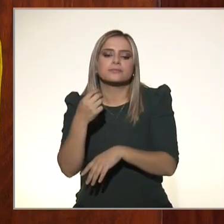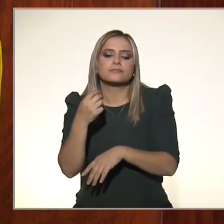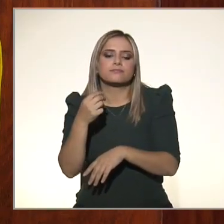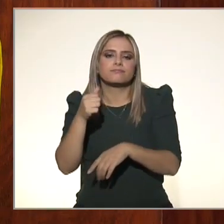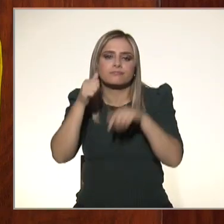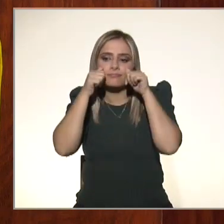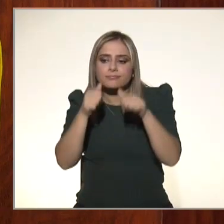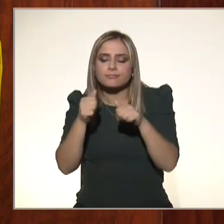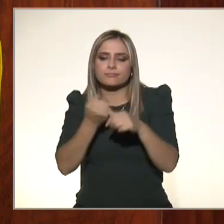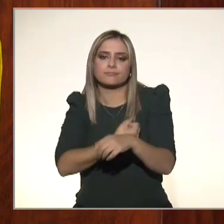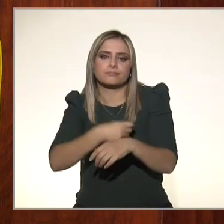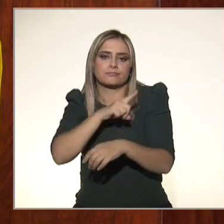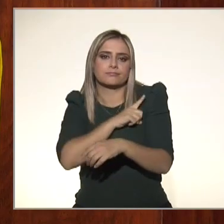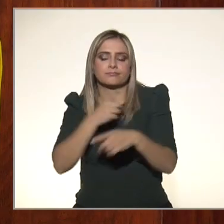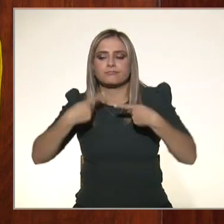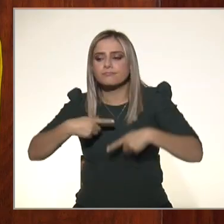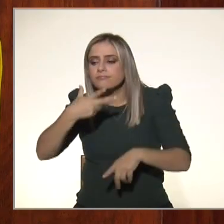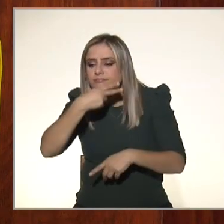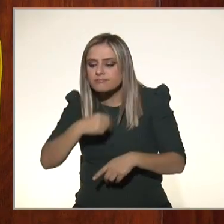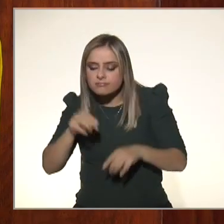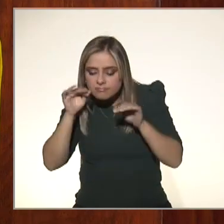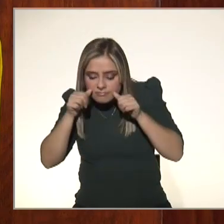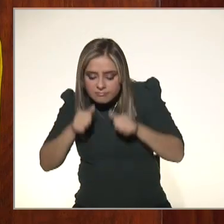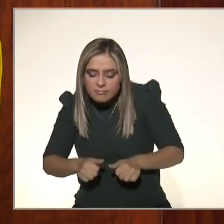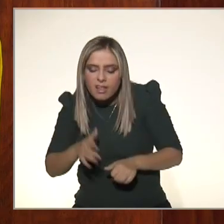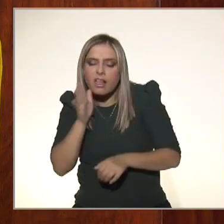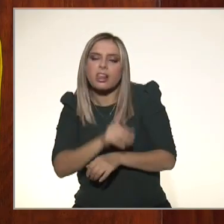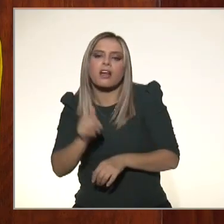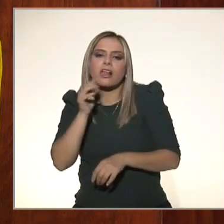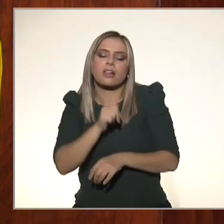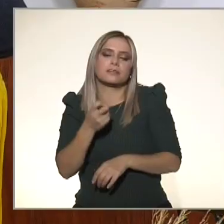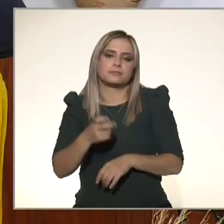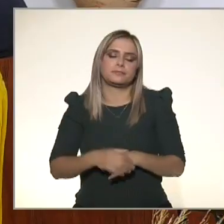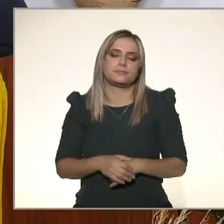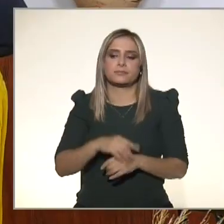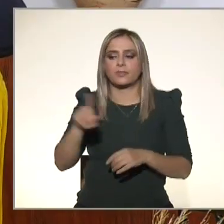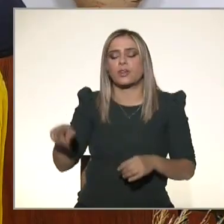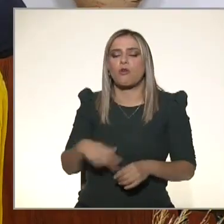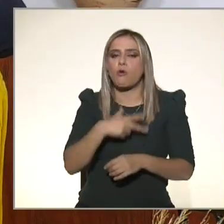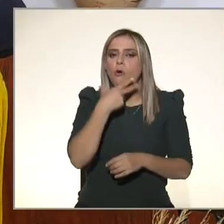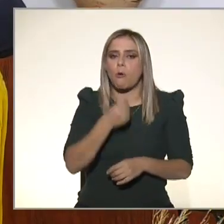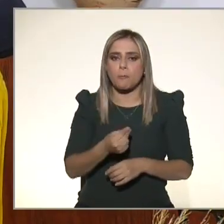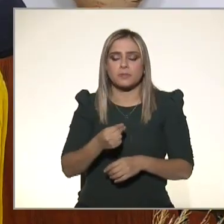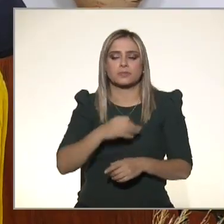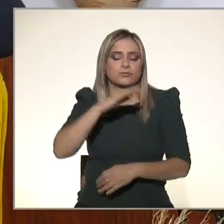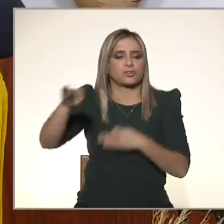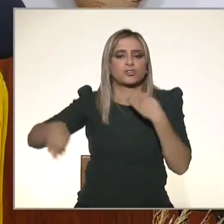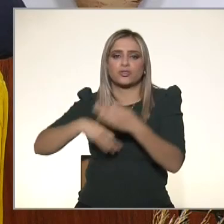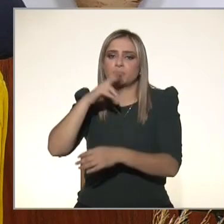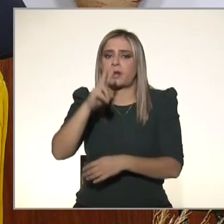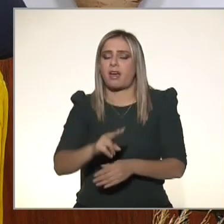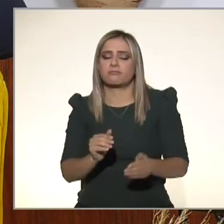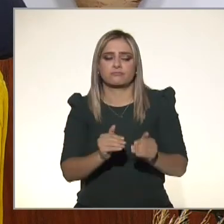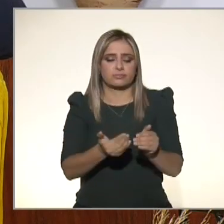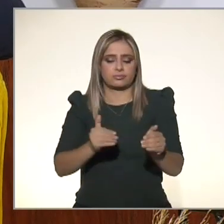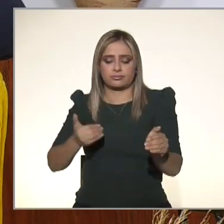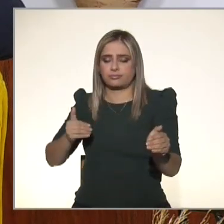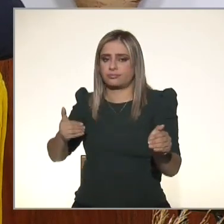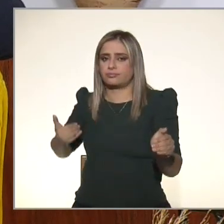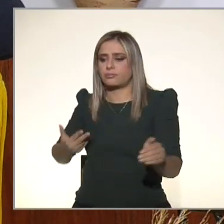la salud a las personas, ¿no? A los hombres en este caso. Ok, pero hablando en hombres en general, yo creo que estamos todos muy rezagados. ¿Cómo lo ven ustedes